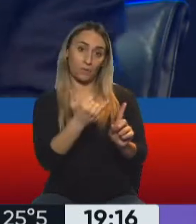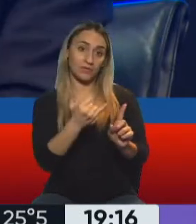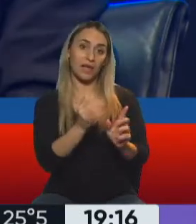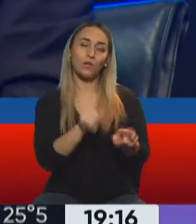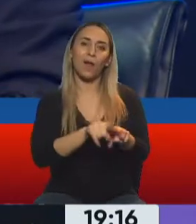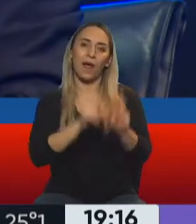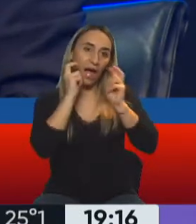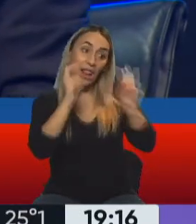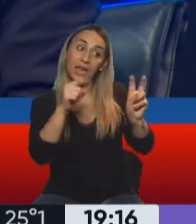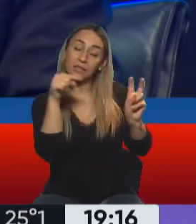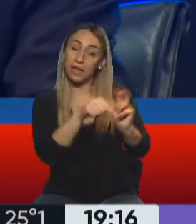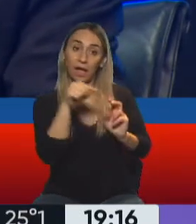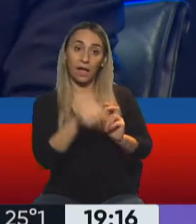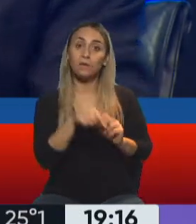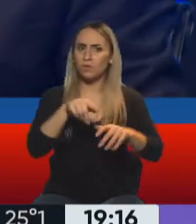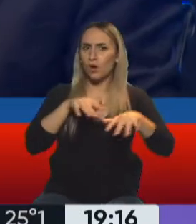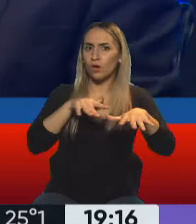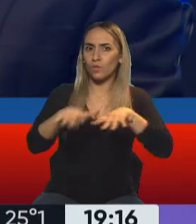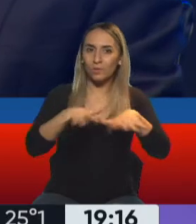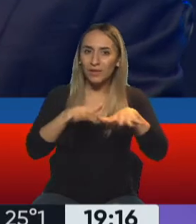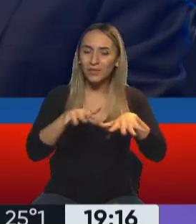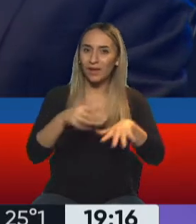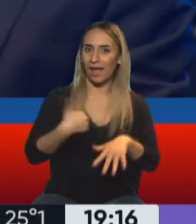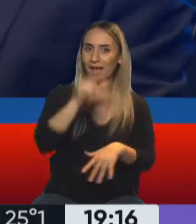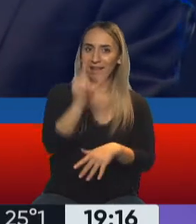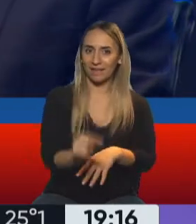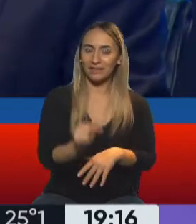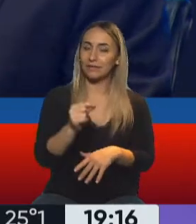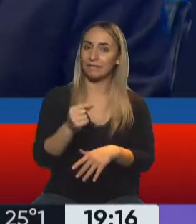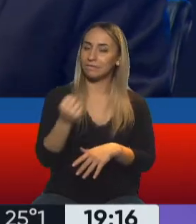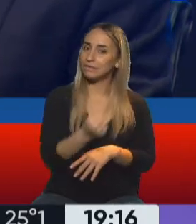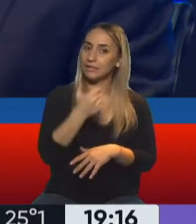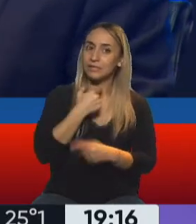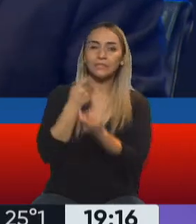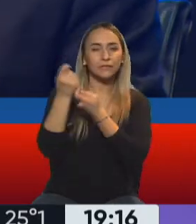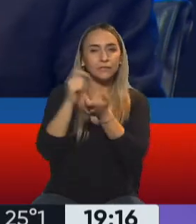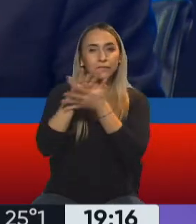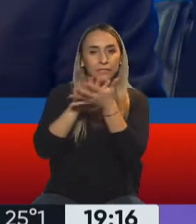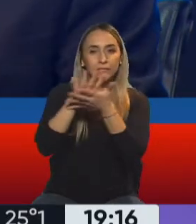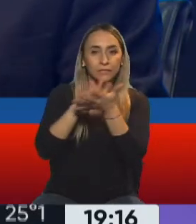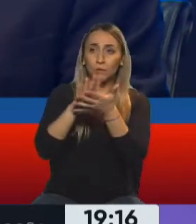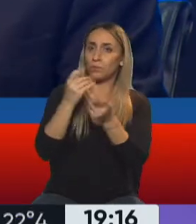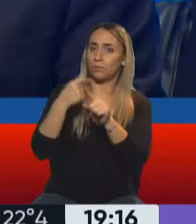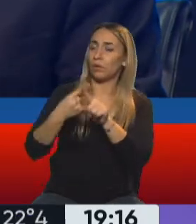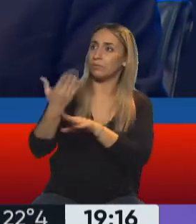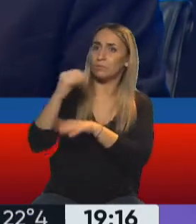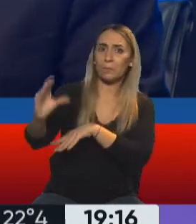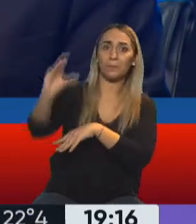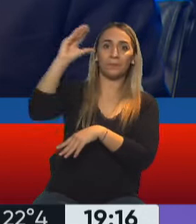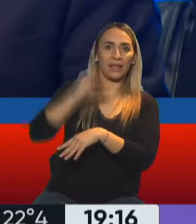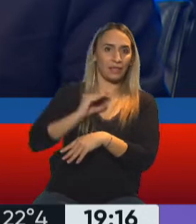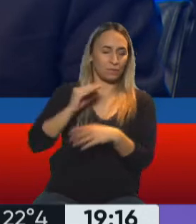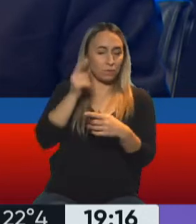al país en medio de un contexto en donde justamente el país se encuentra tratando de negociar este préstamo multimillonario que se pidió durante la gestión